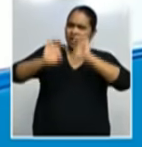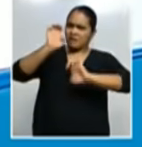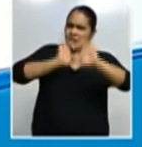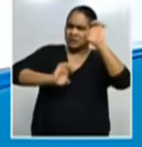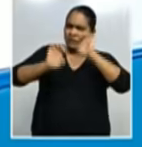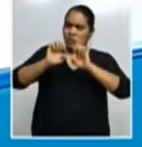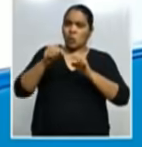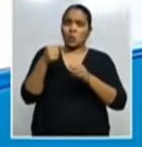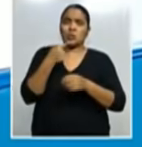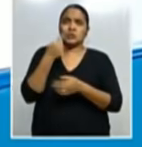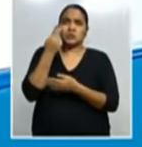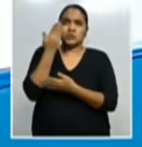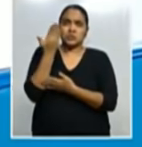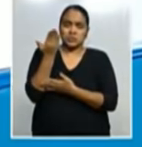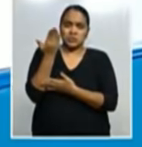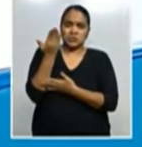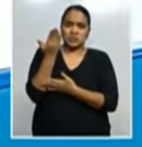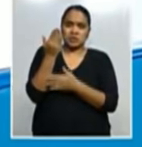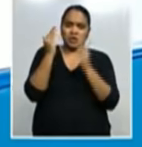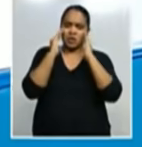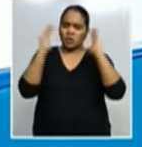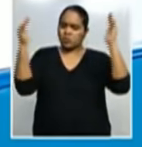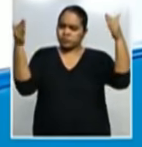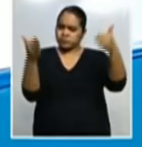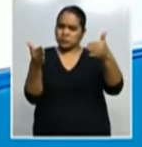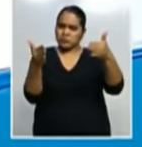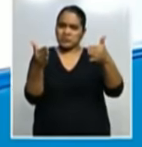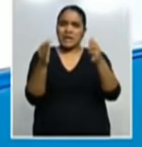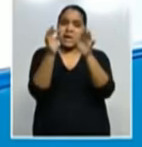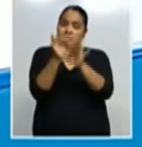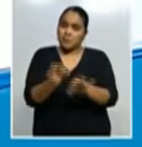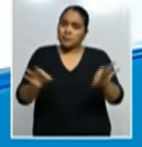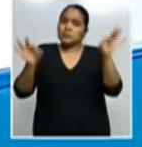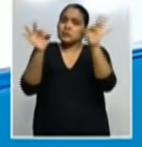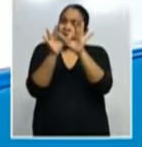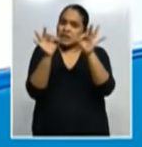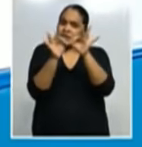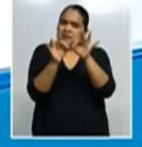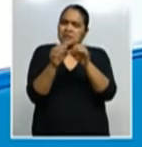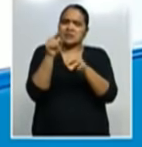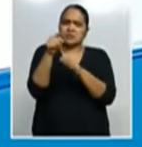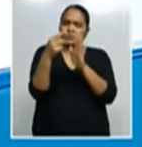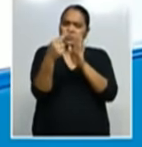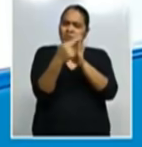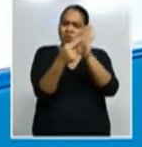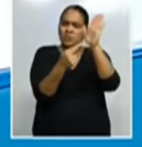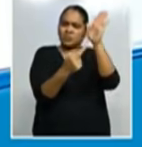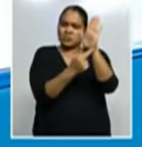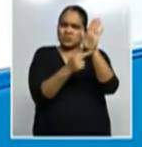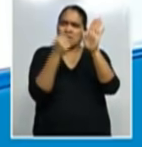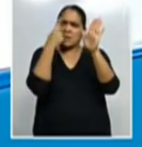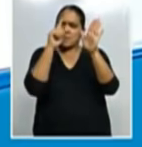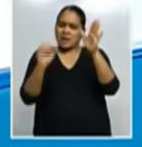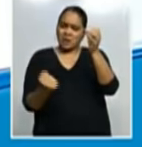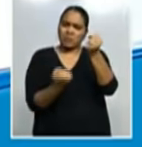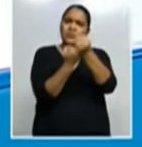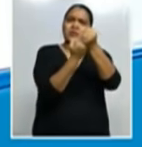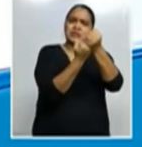haciendo una focalización muy buena de las medidas para apoyar a la